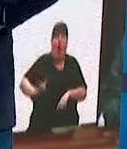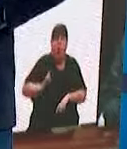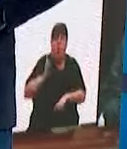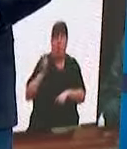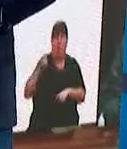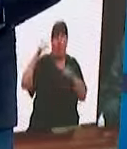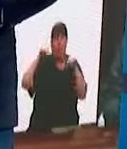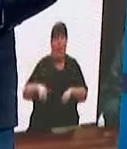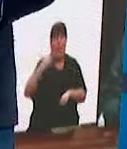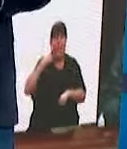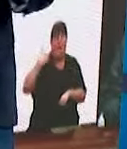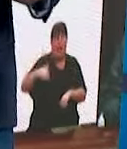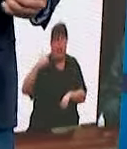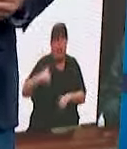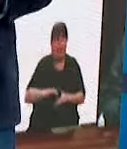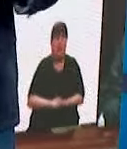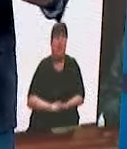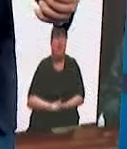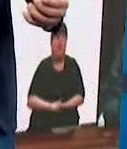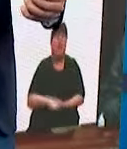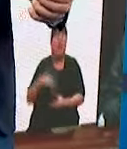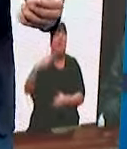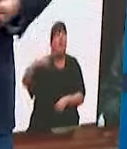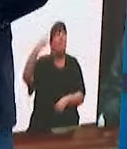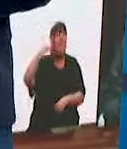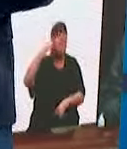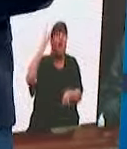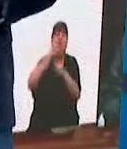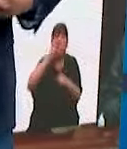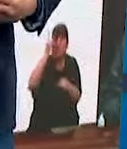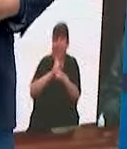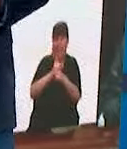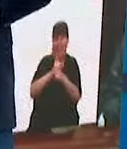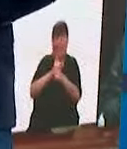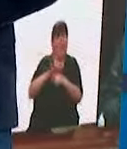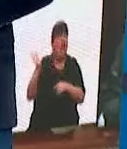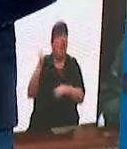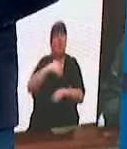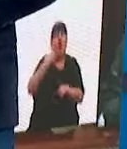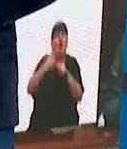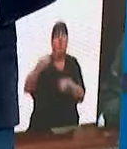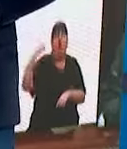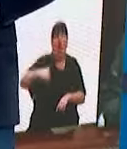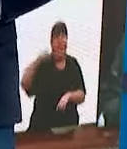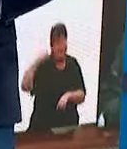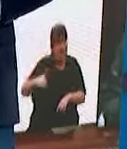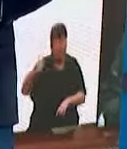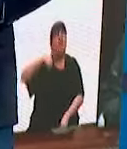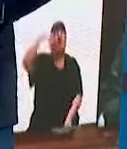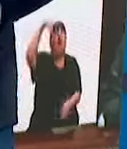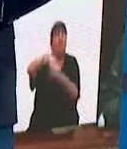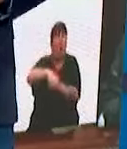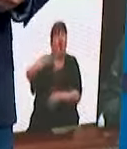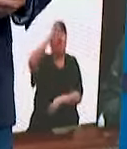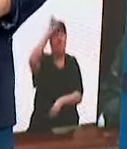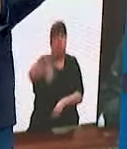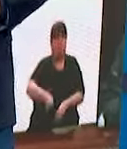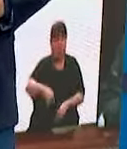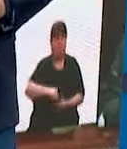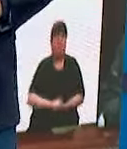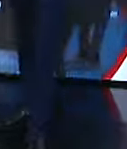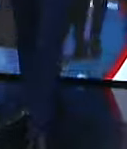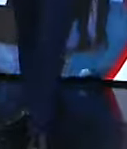para personas que claro, no son claro. la mayoría de los trabajadores, eso está claro, que cobran hasta 1.800.000 sí. pesos. Obviamente termina